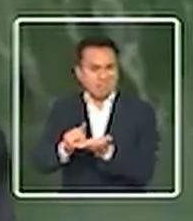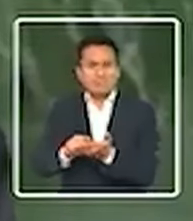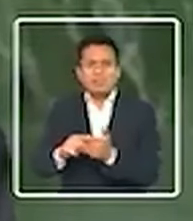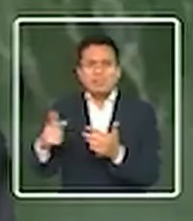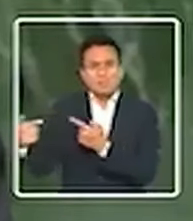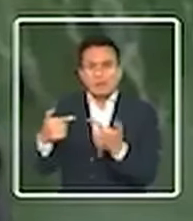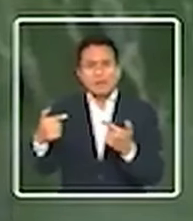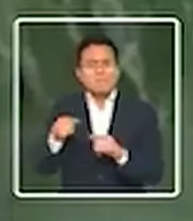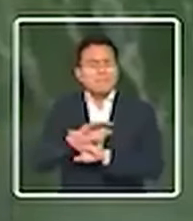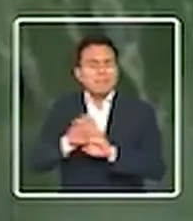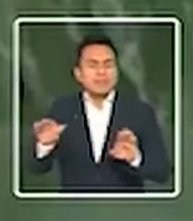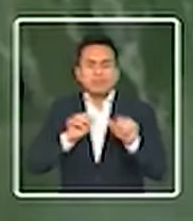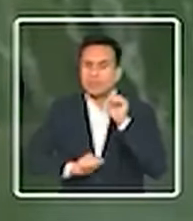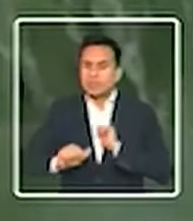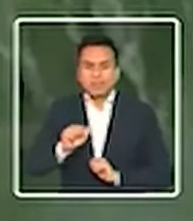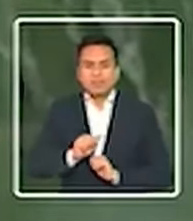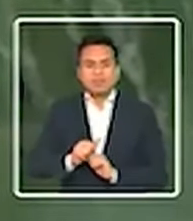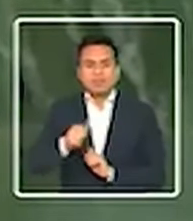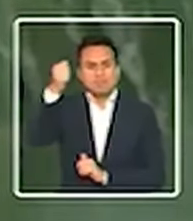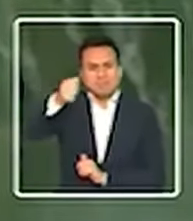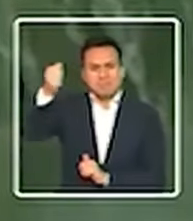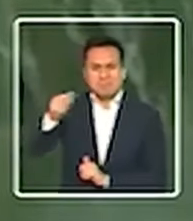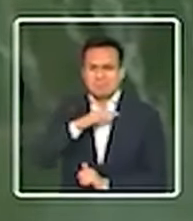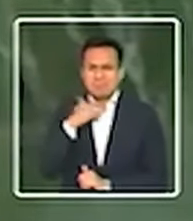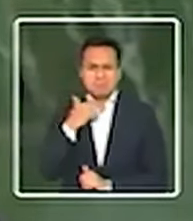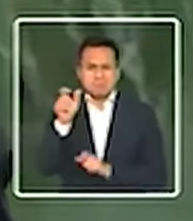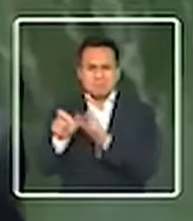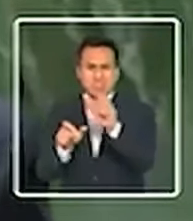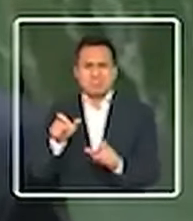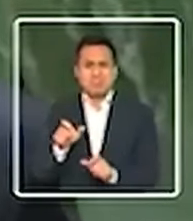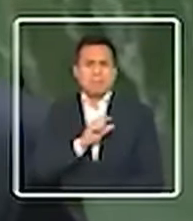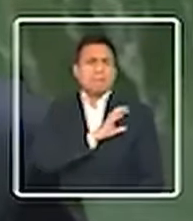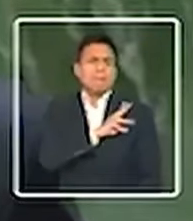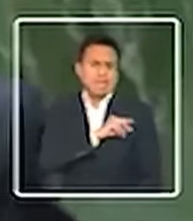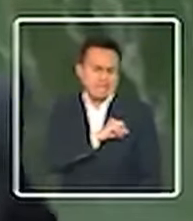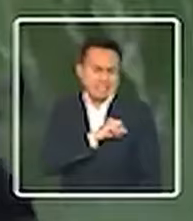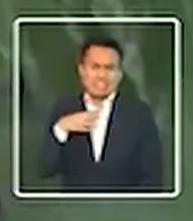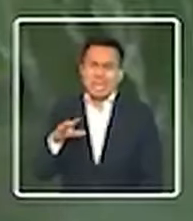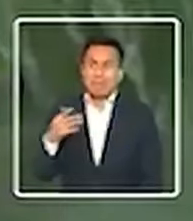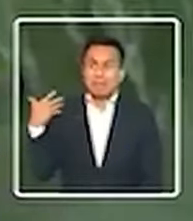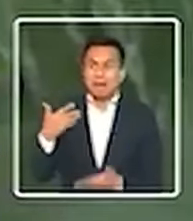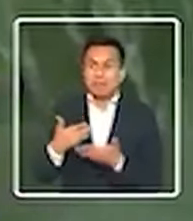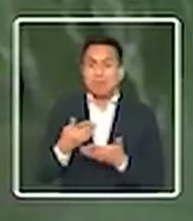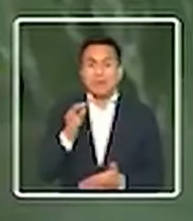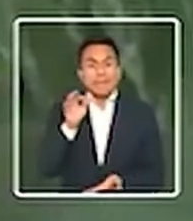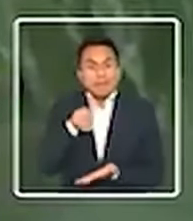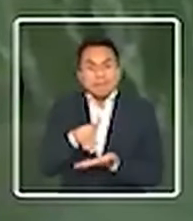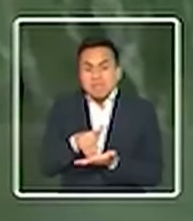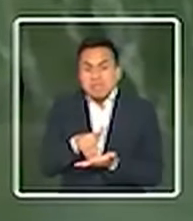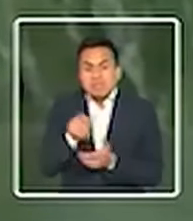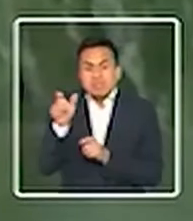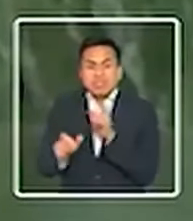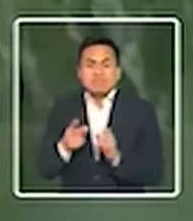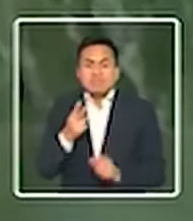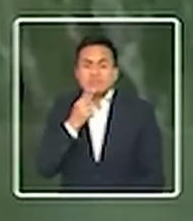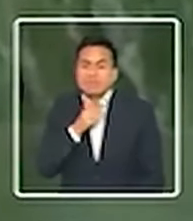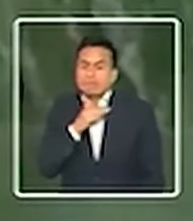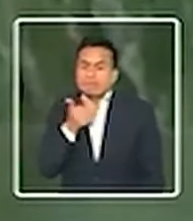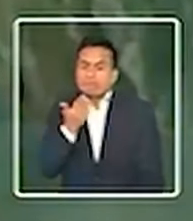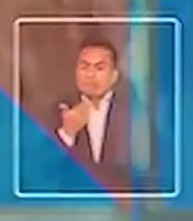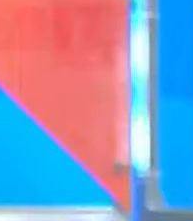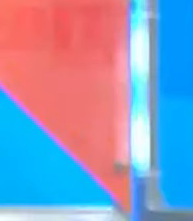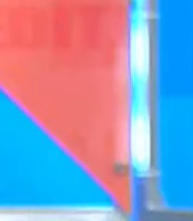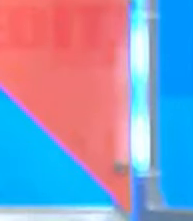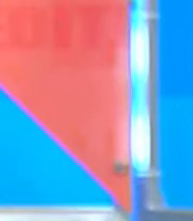chileno ayer en su exposición ante esta reunión de las Naciones Unidas. Pueden venir conmigo y nos vamos con